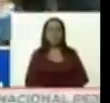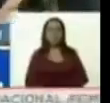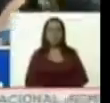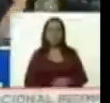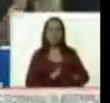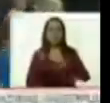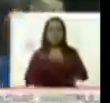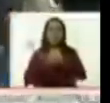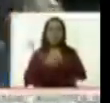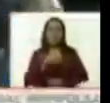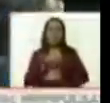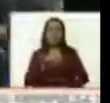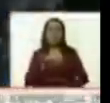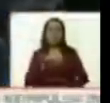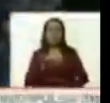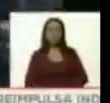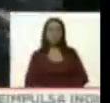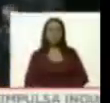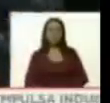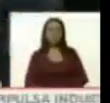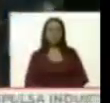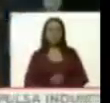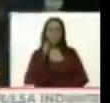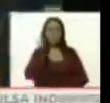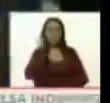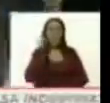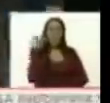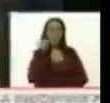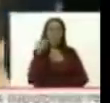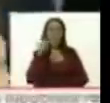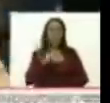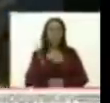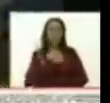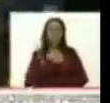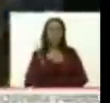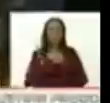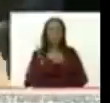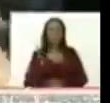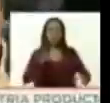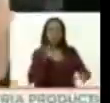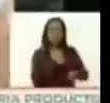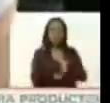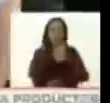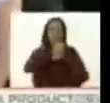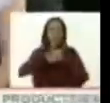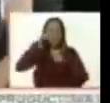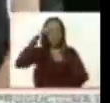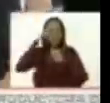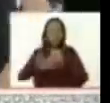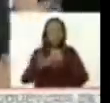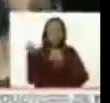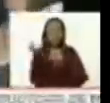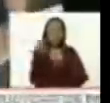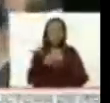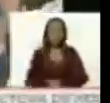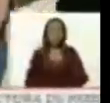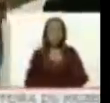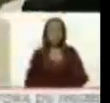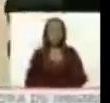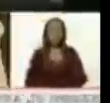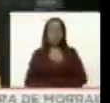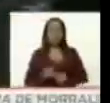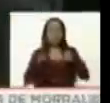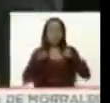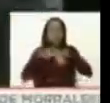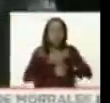Ahí está la senadora colombiana en manos de las autoridades venezolanas, protegida